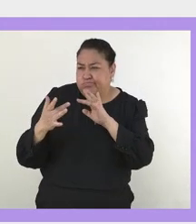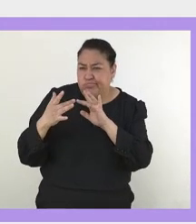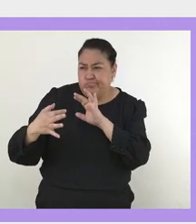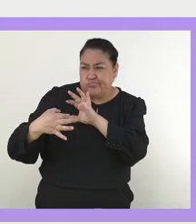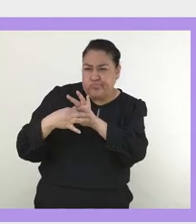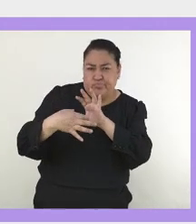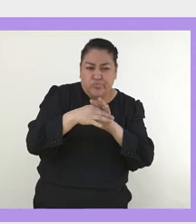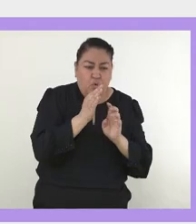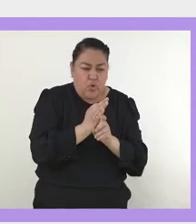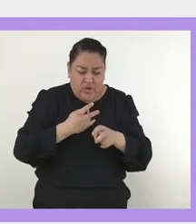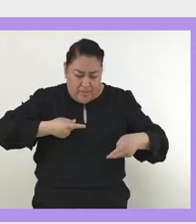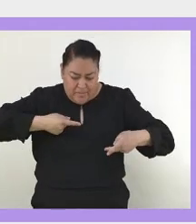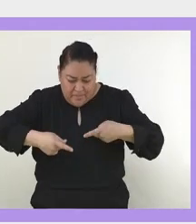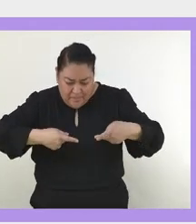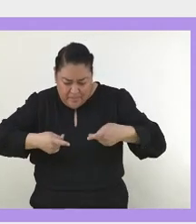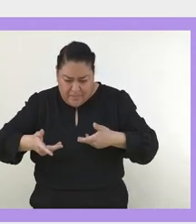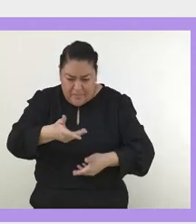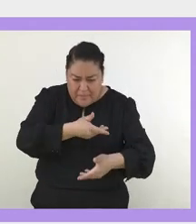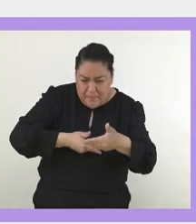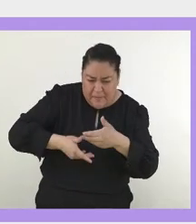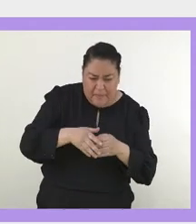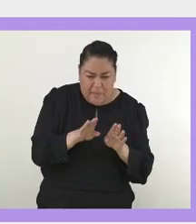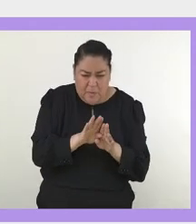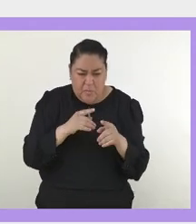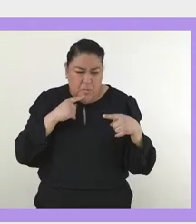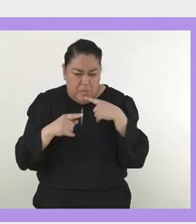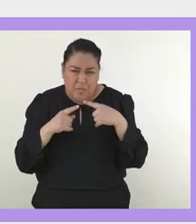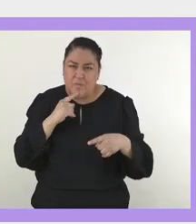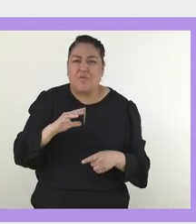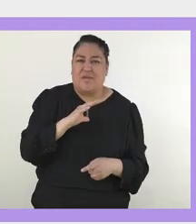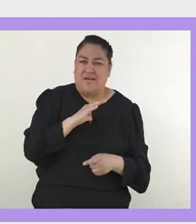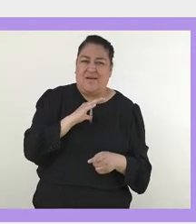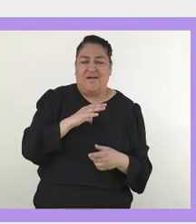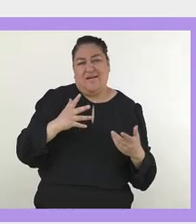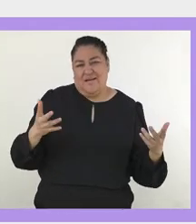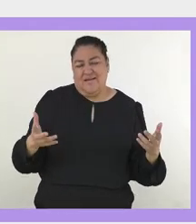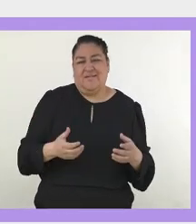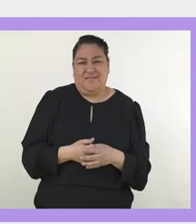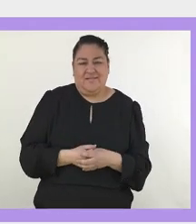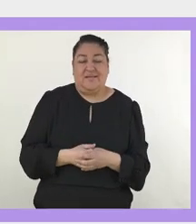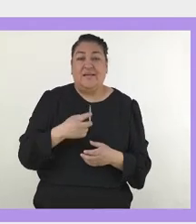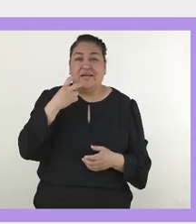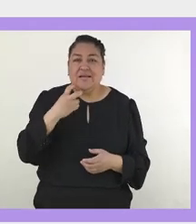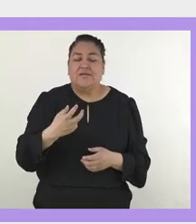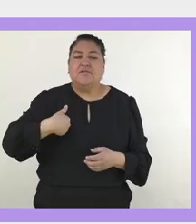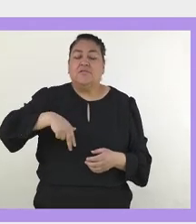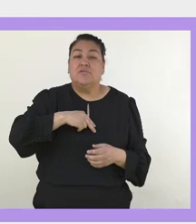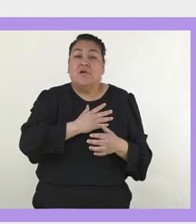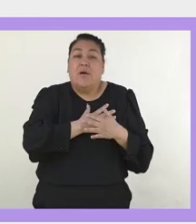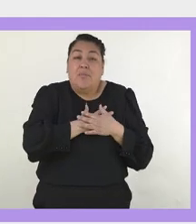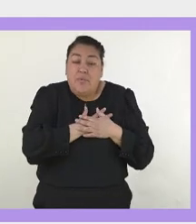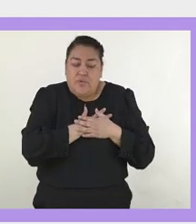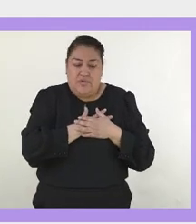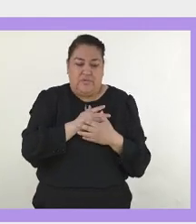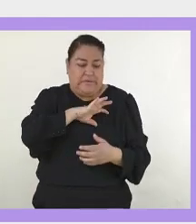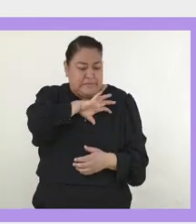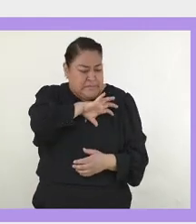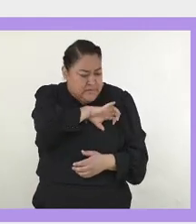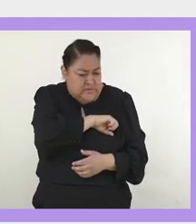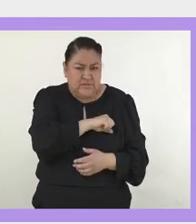el armado de ese rompecabezas de esas piezas y que con amor con mucho profesionalismo y mucha pasión